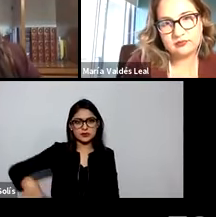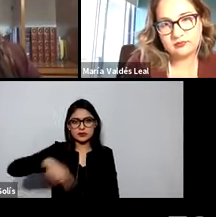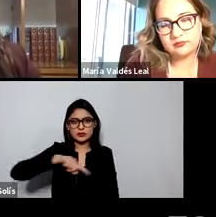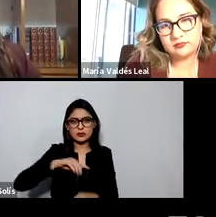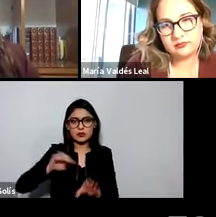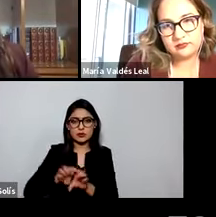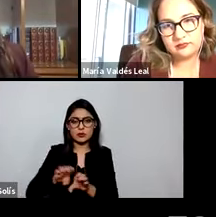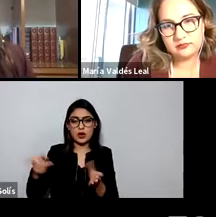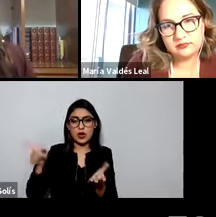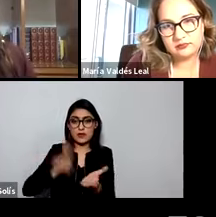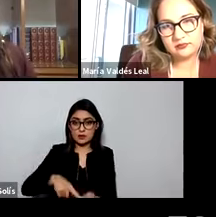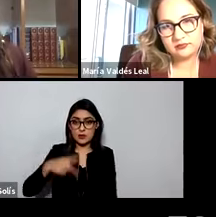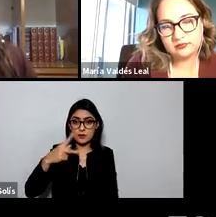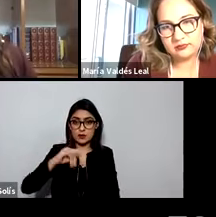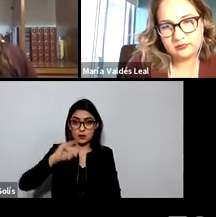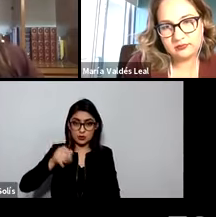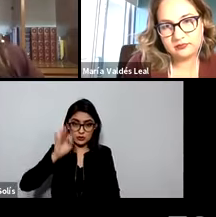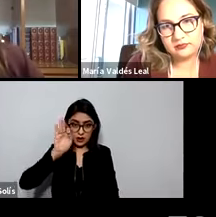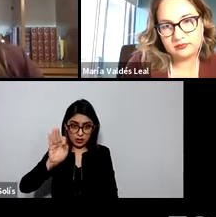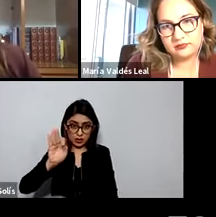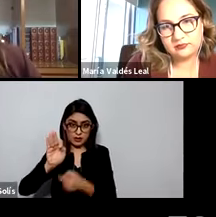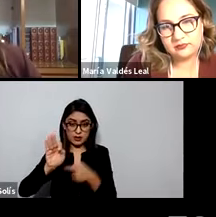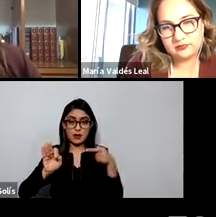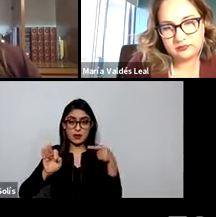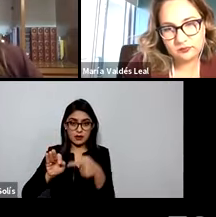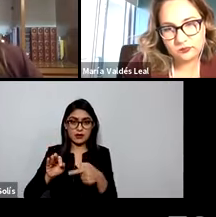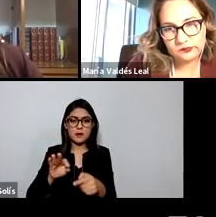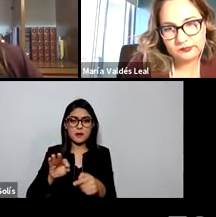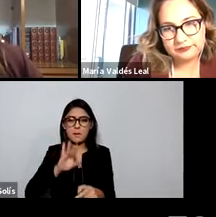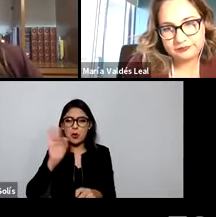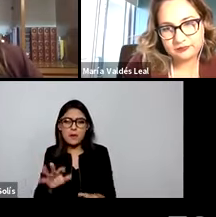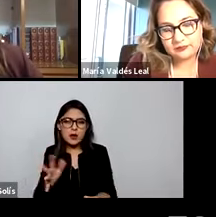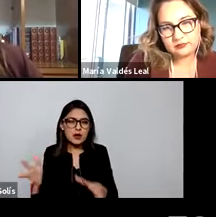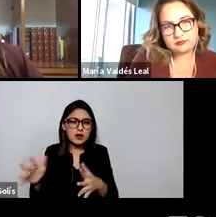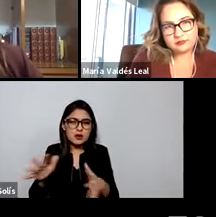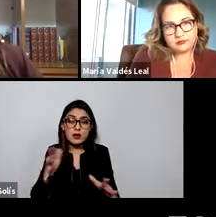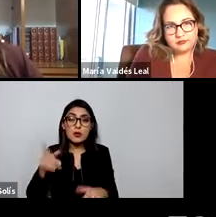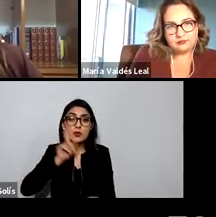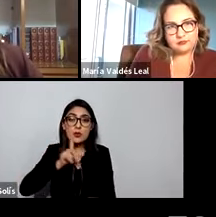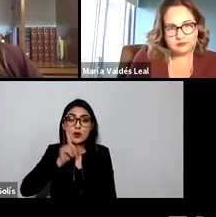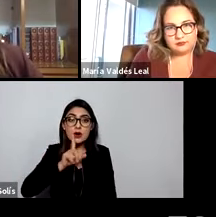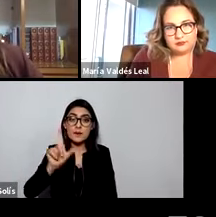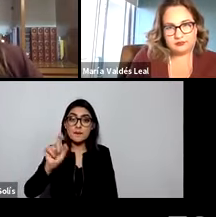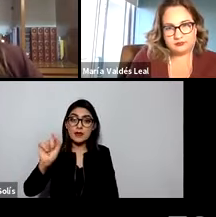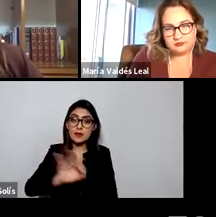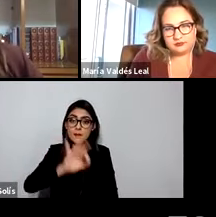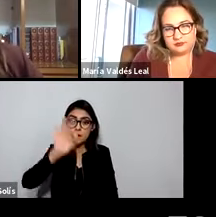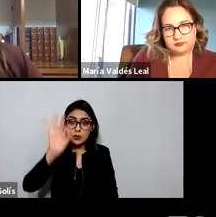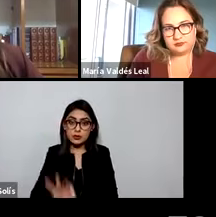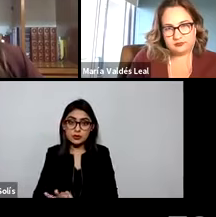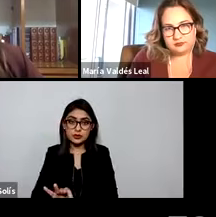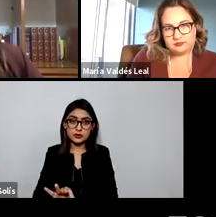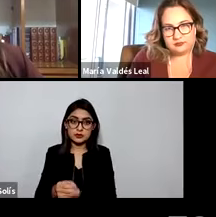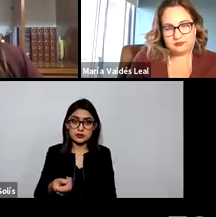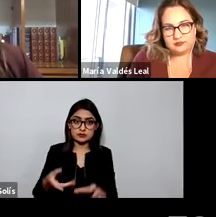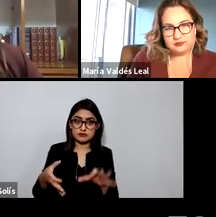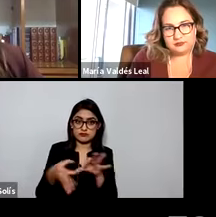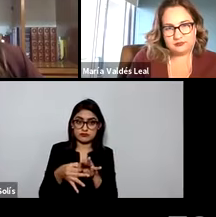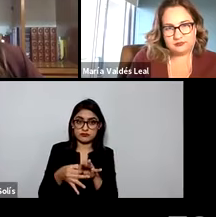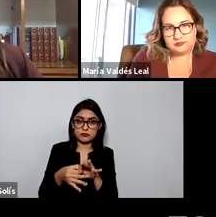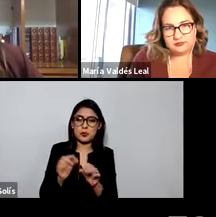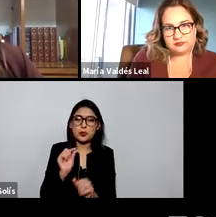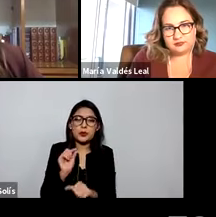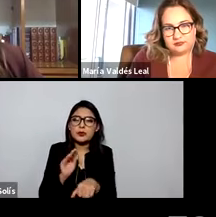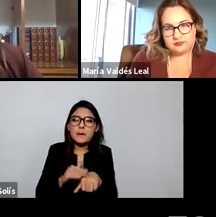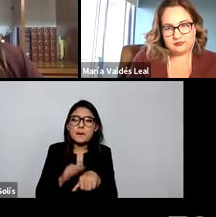Poder Judicial de la Federación, en promedio, las mujeres somos el 20%, poquito